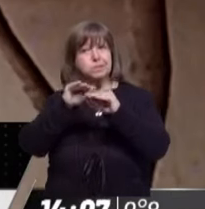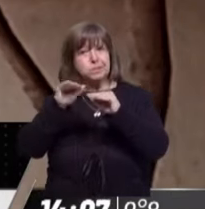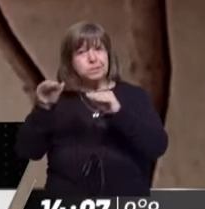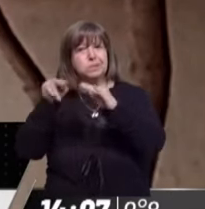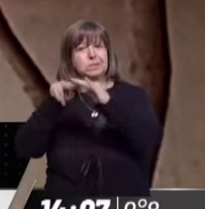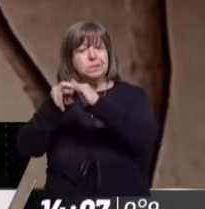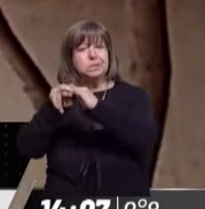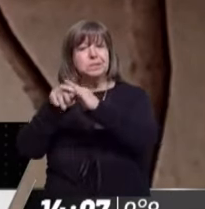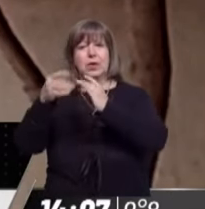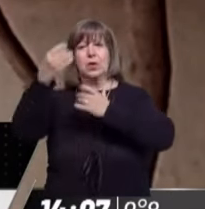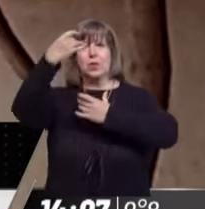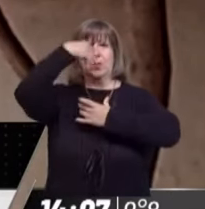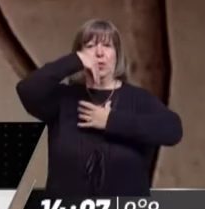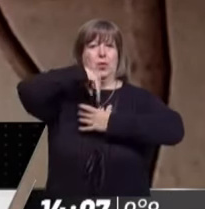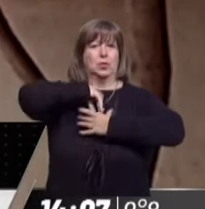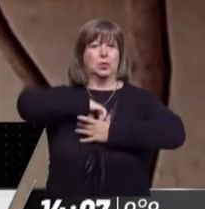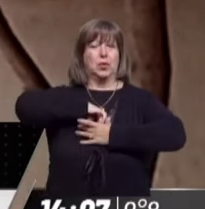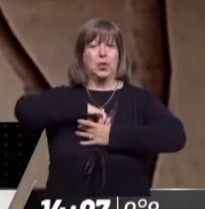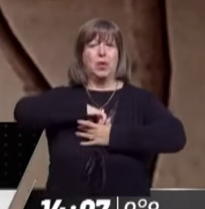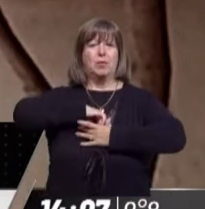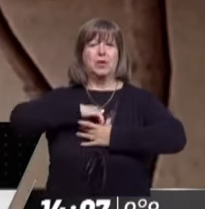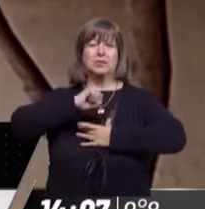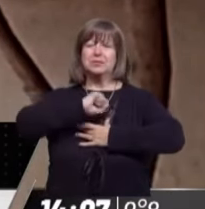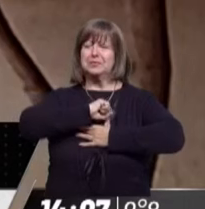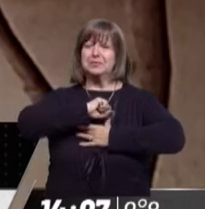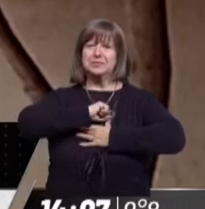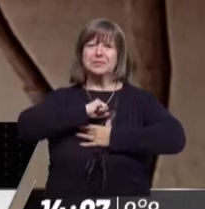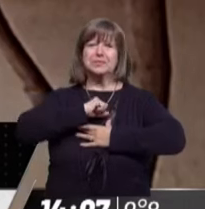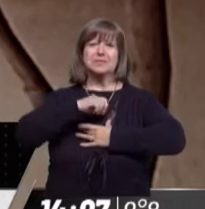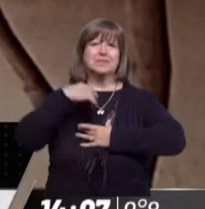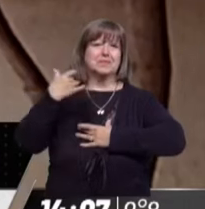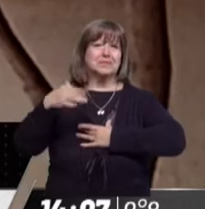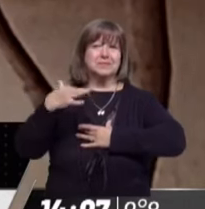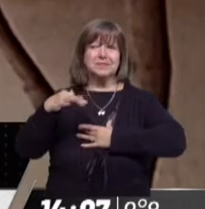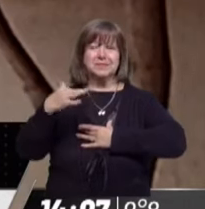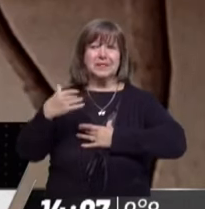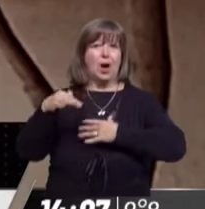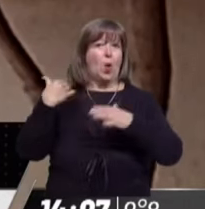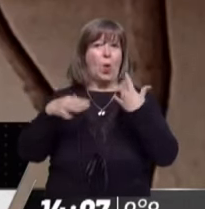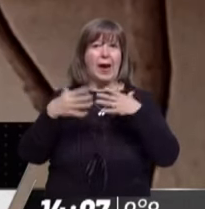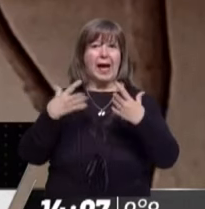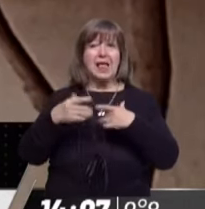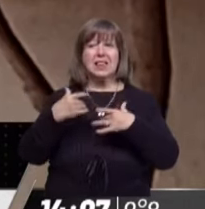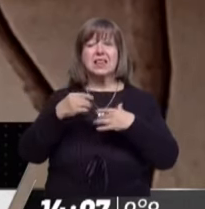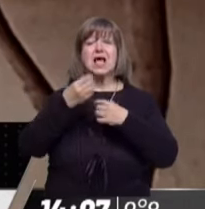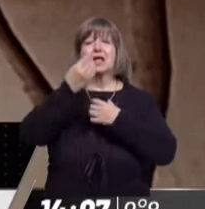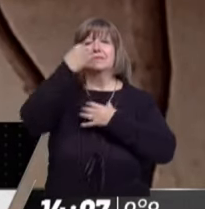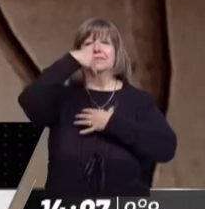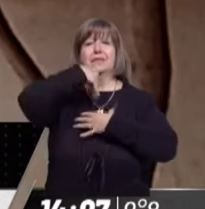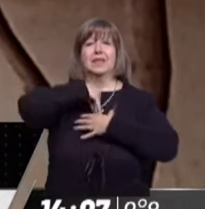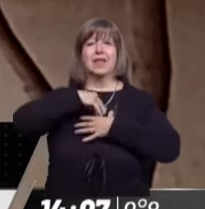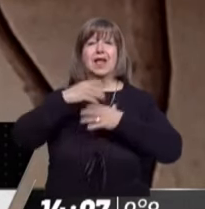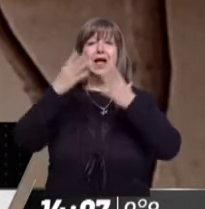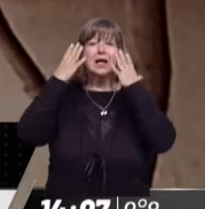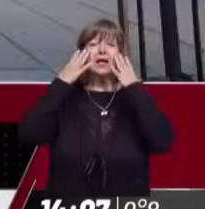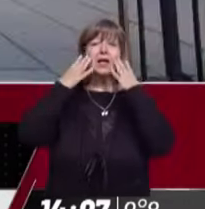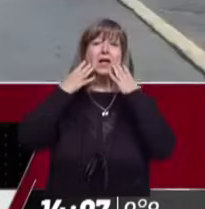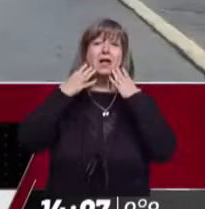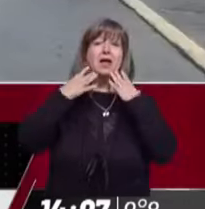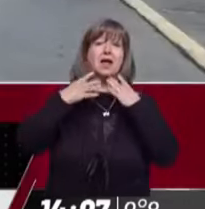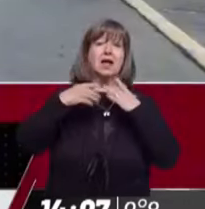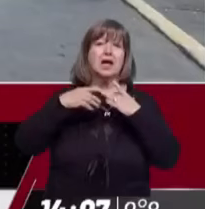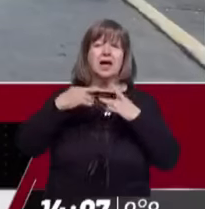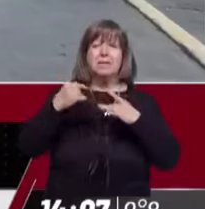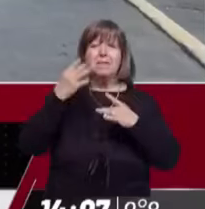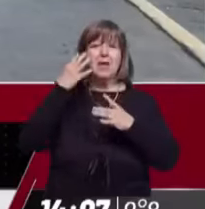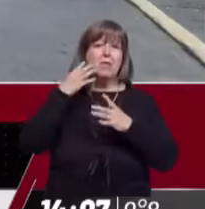Allí la intubaron apenas arribó al Hospital Lago Mayor, de manera orotraqueal, quemadura de rostro, sin